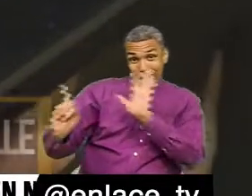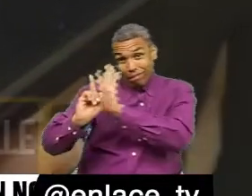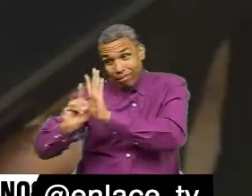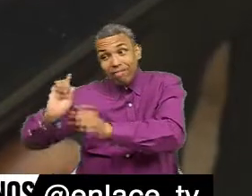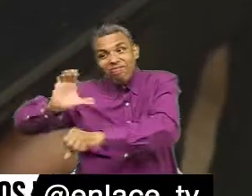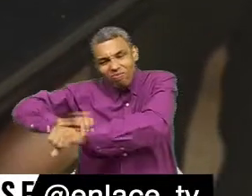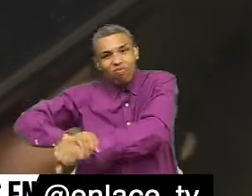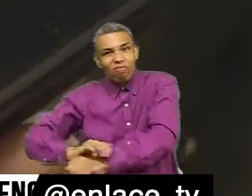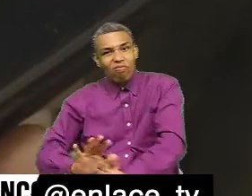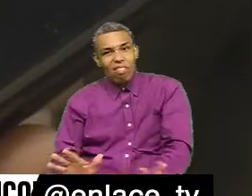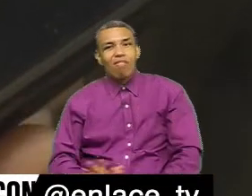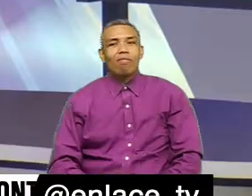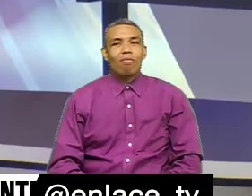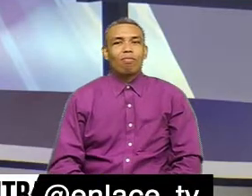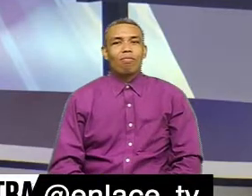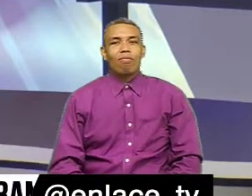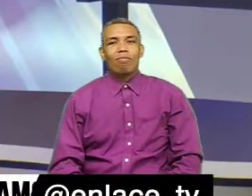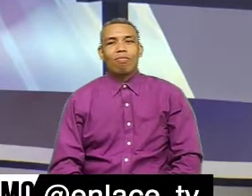autoridades competentes.